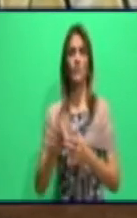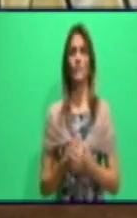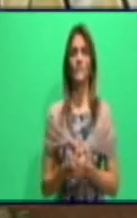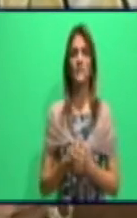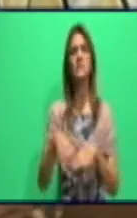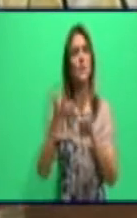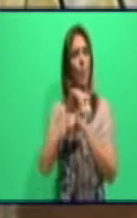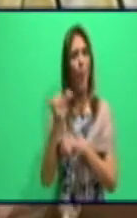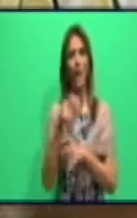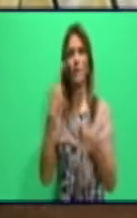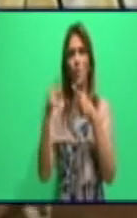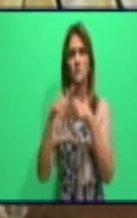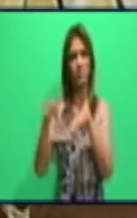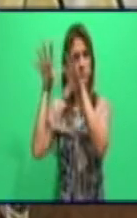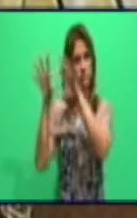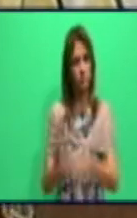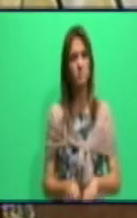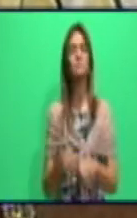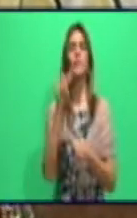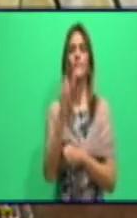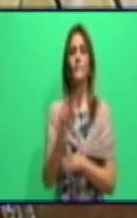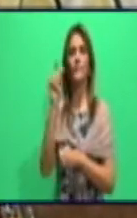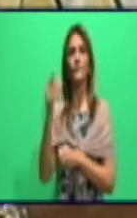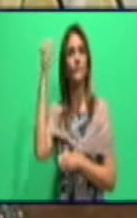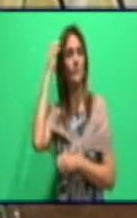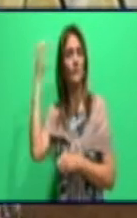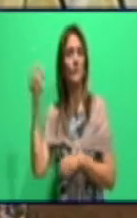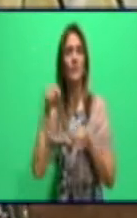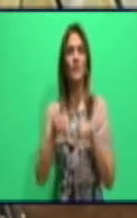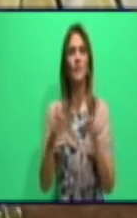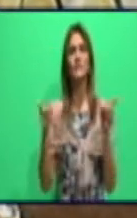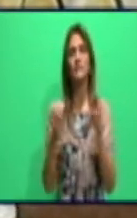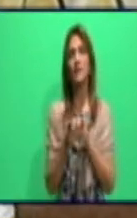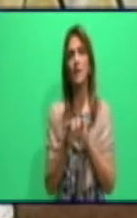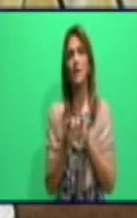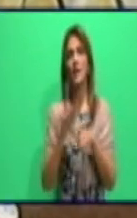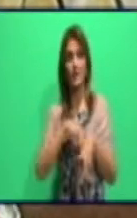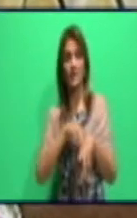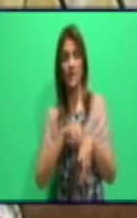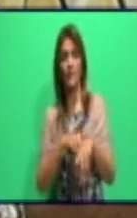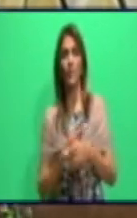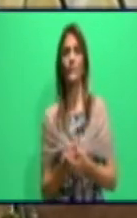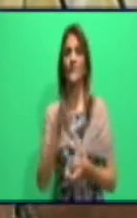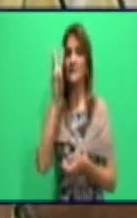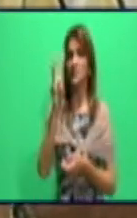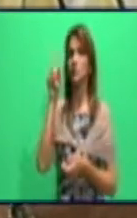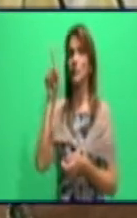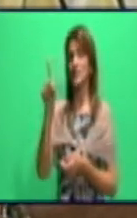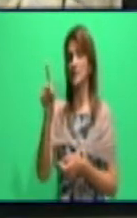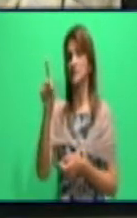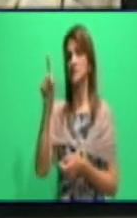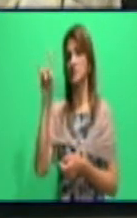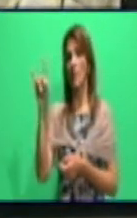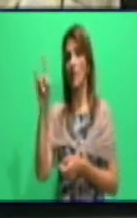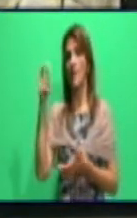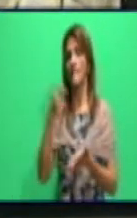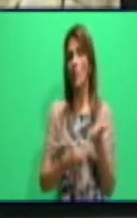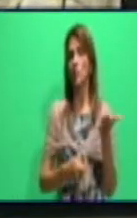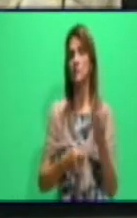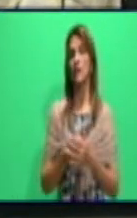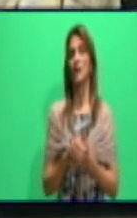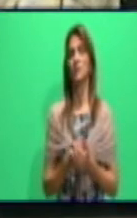y hasta en este en este corto periodo de tiempo hemos aplicado 319 multas del decreto 31 con un importe de